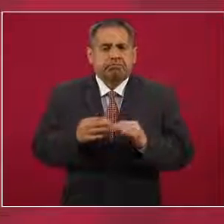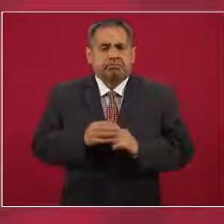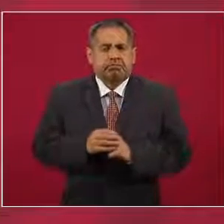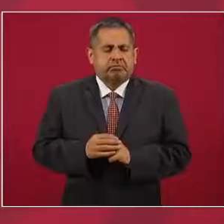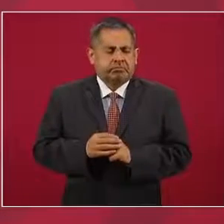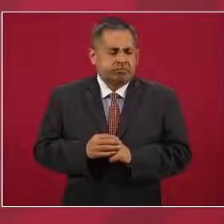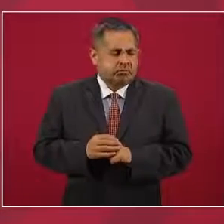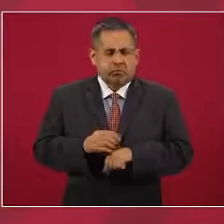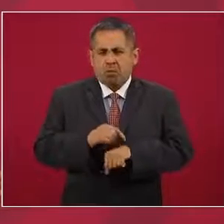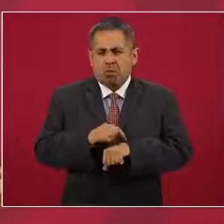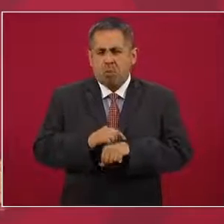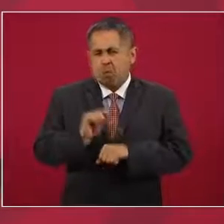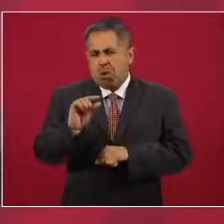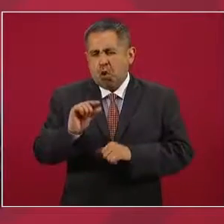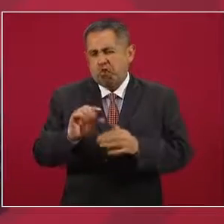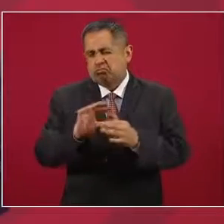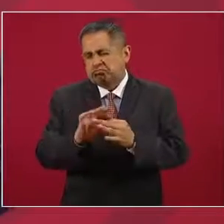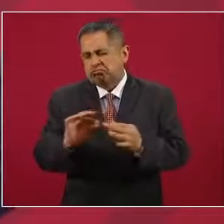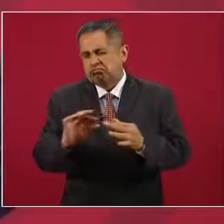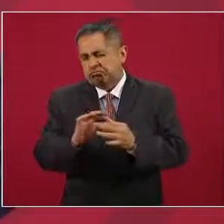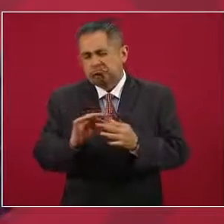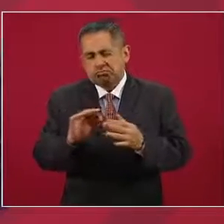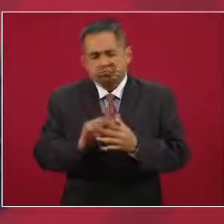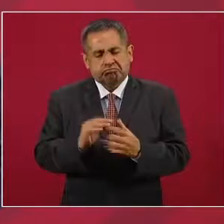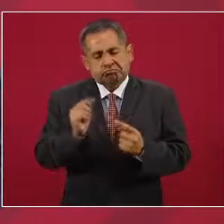poco tiempo, para